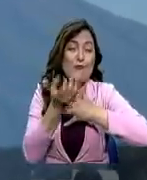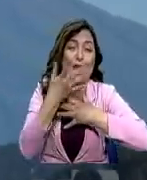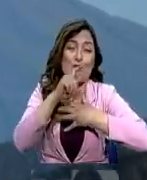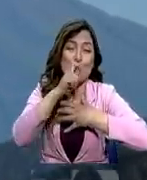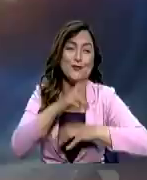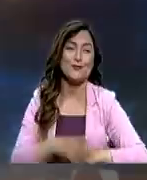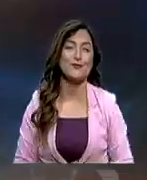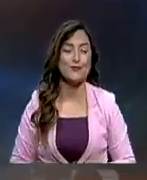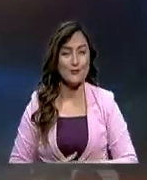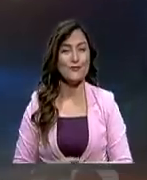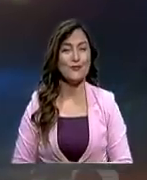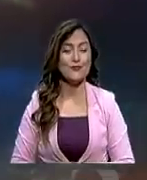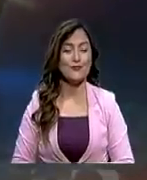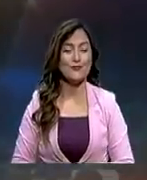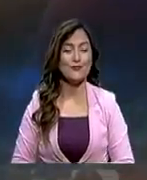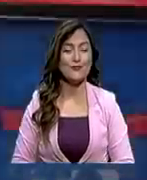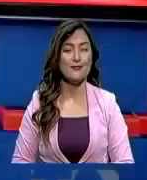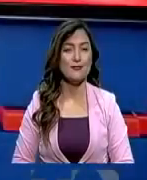Piedra, 24 horas.